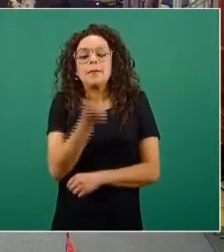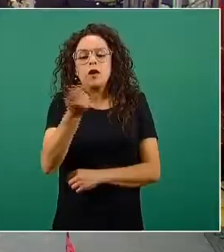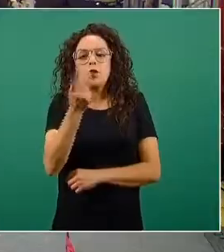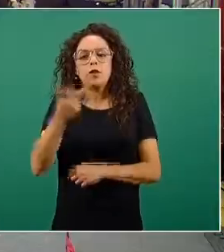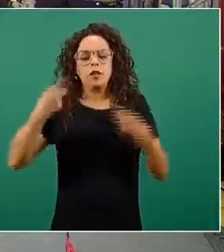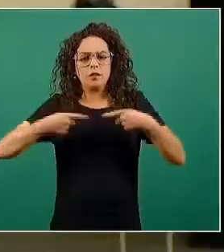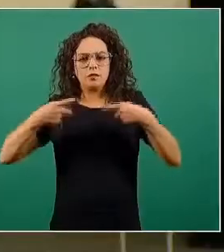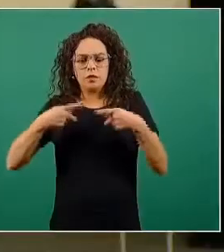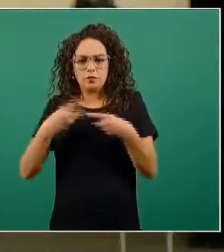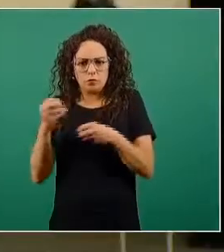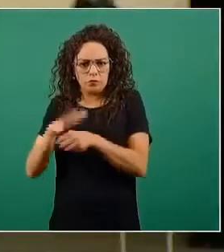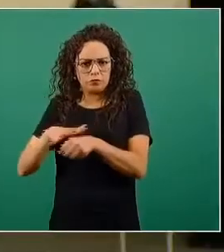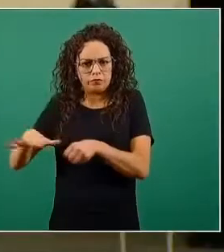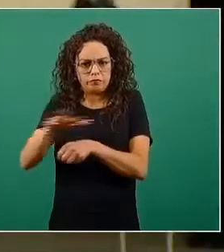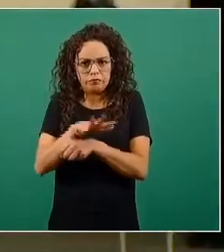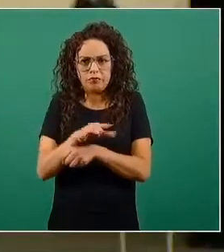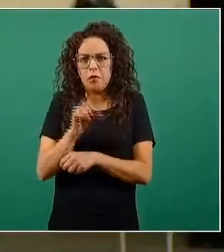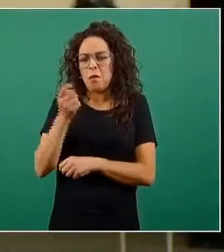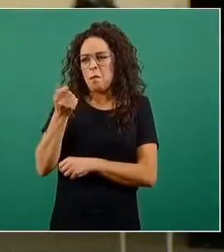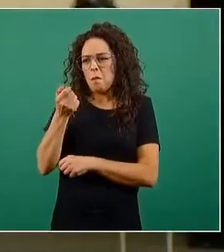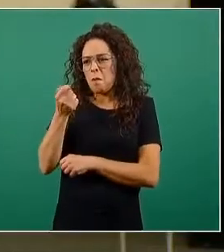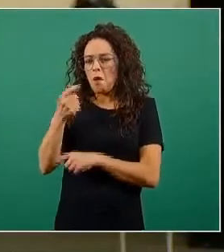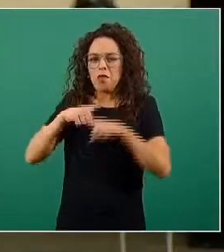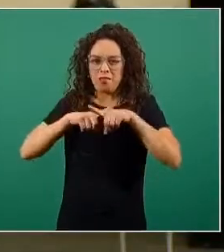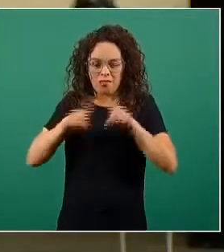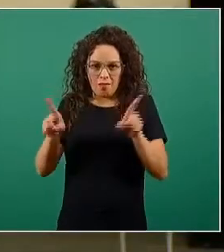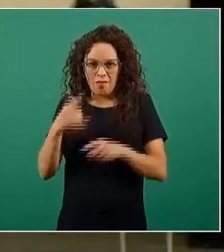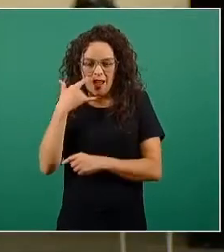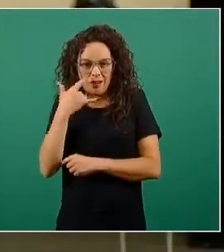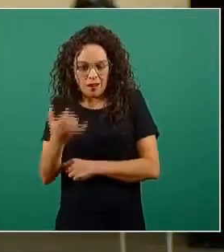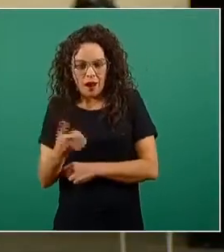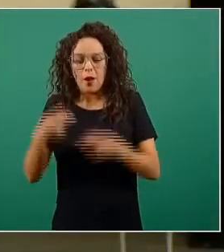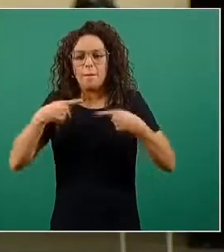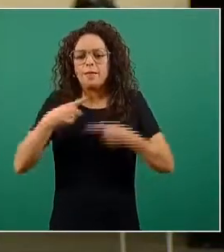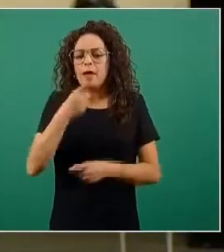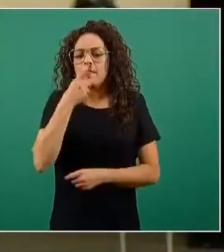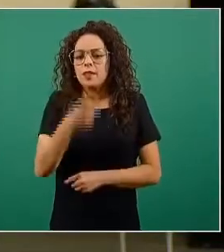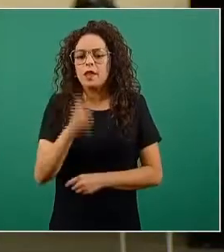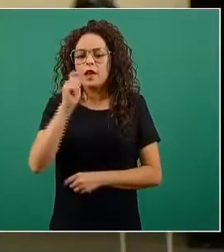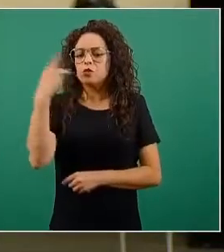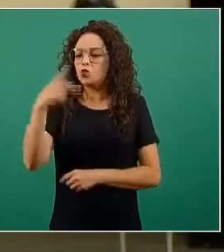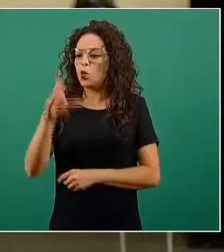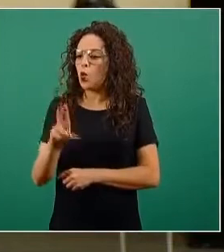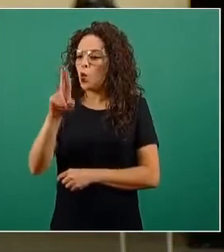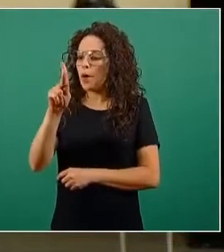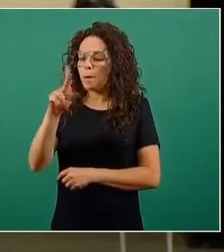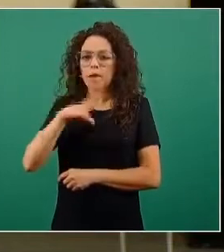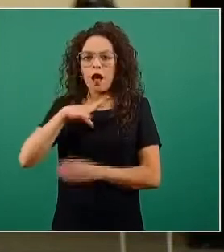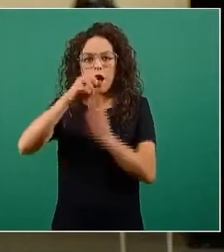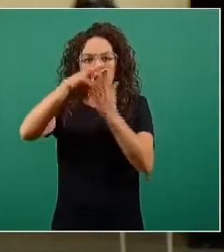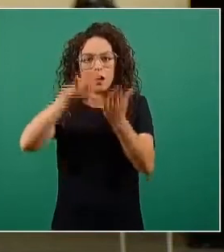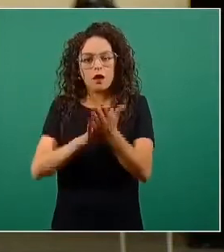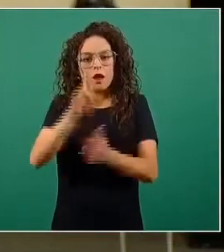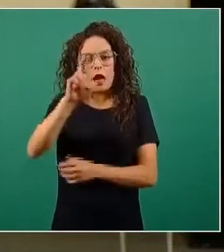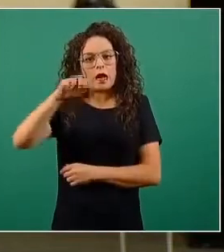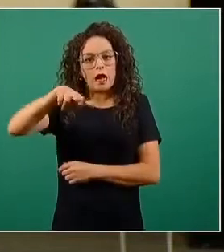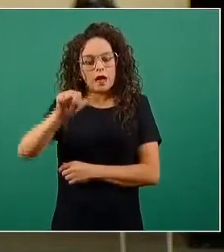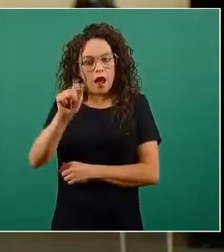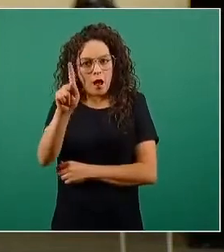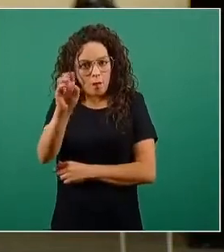parecen ser problemas como poco comunes. Por ejemplo, hay gente que nos dice que su CURP aparece en el RENAPO, en el Registro Nacional de